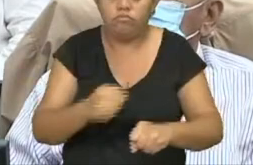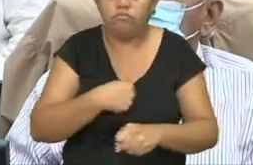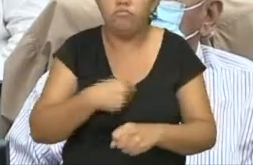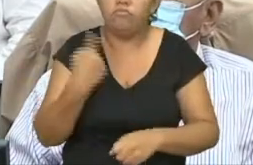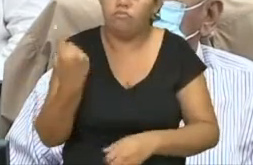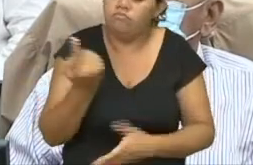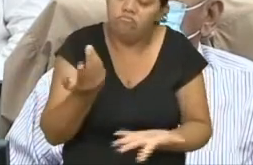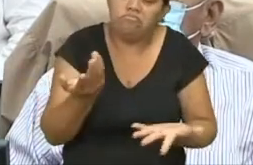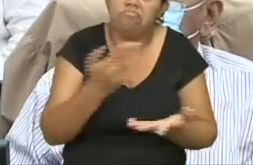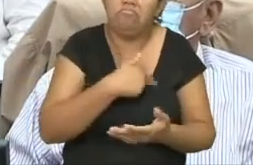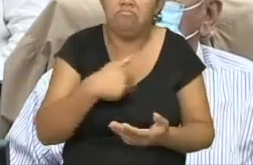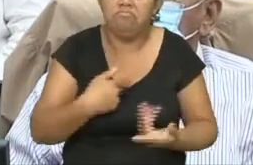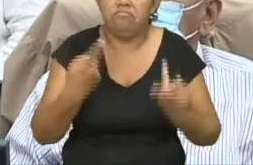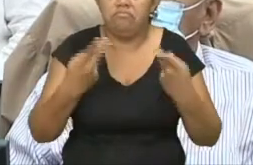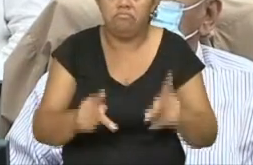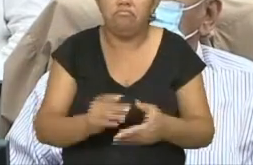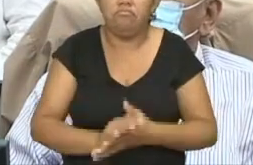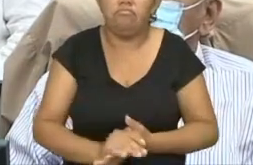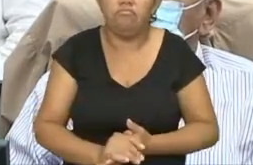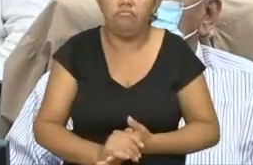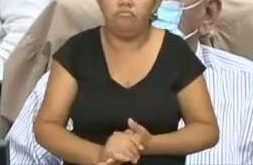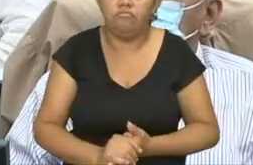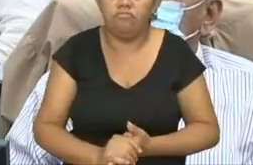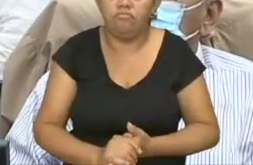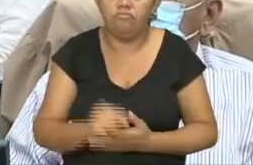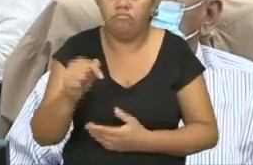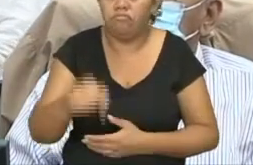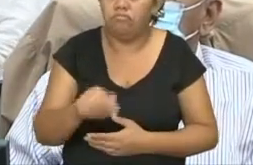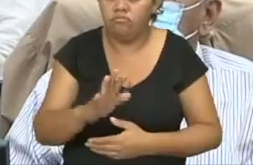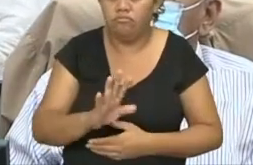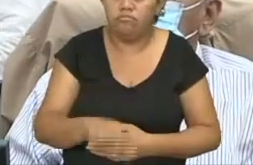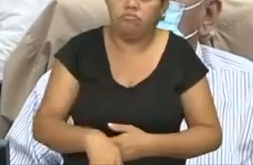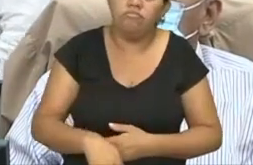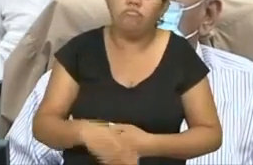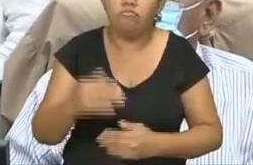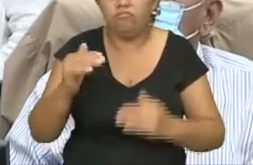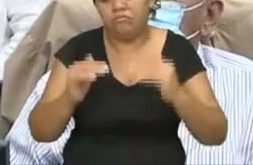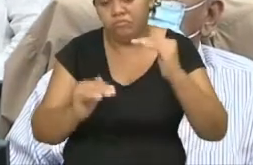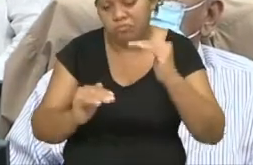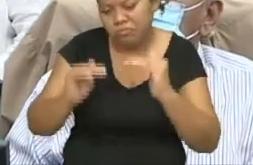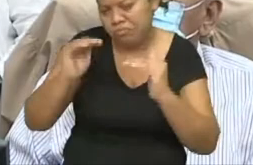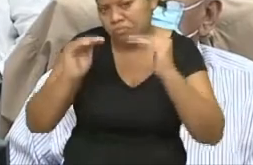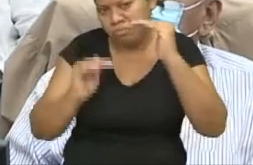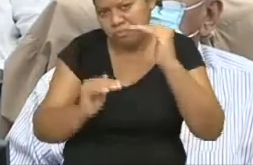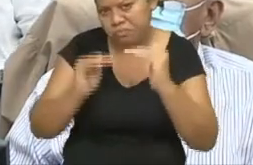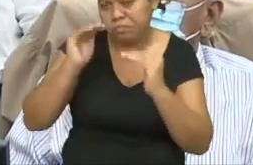pero lo único que va a lograr es una media estabilidad